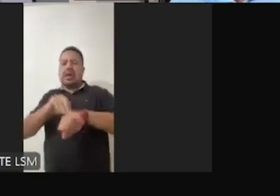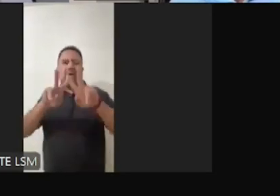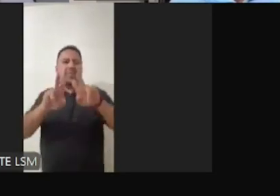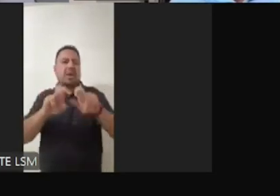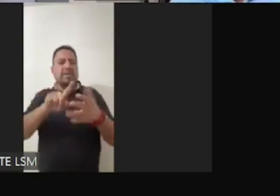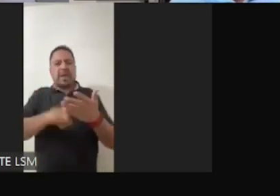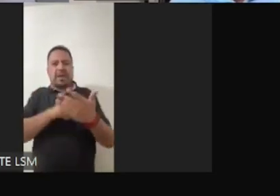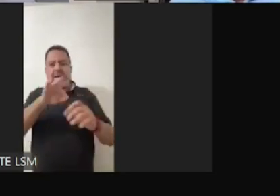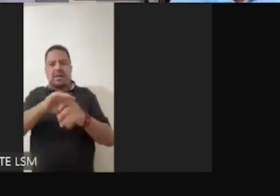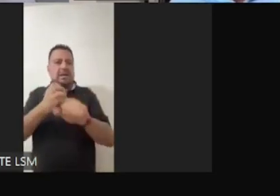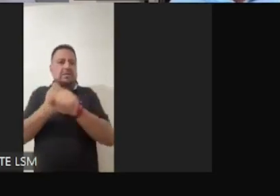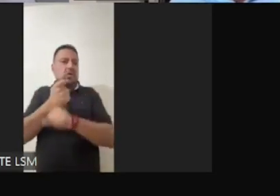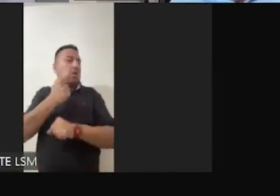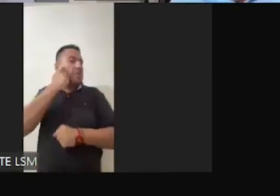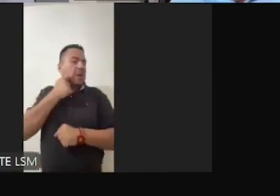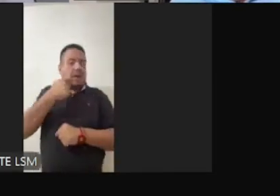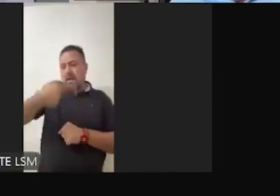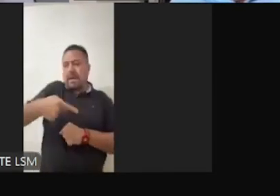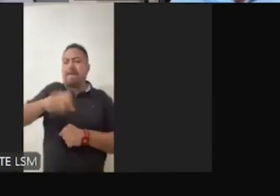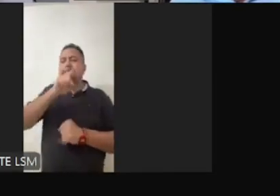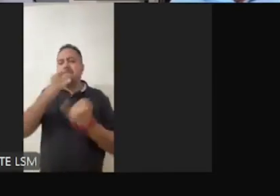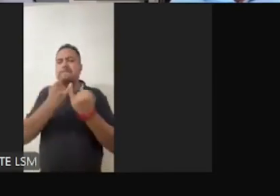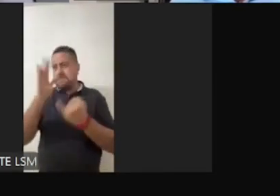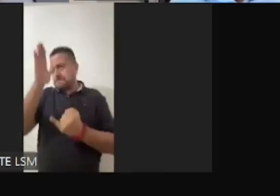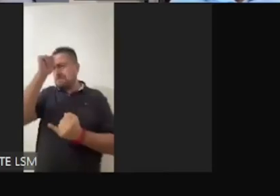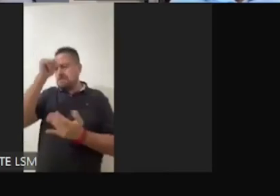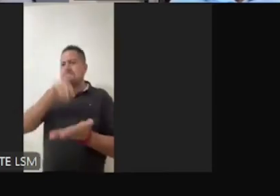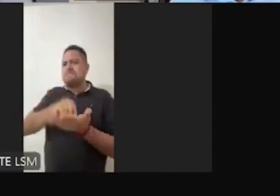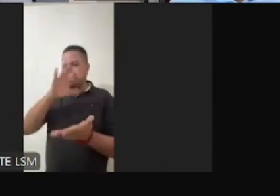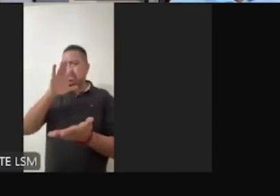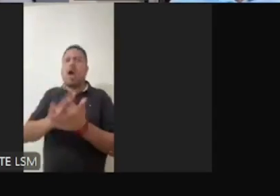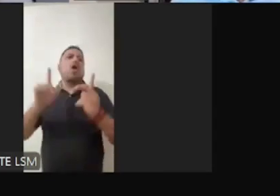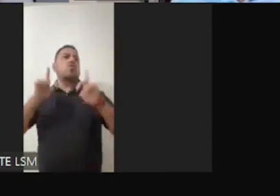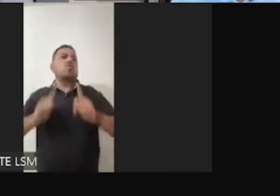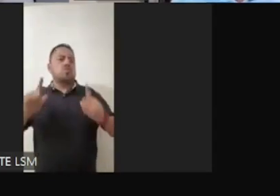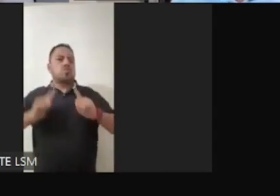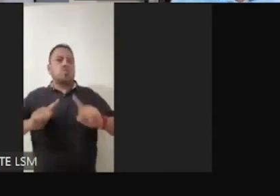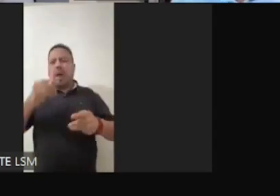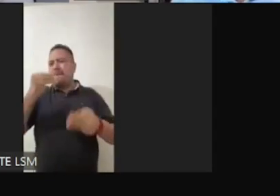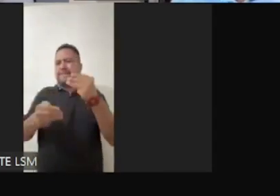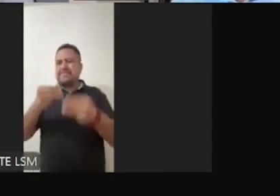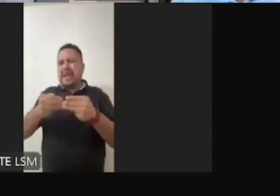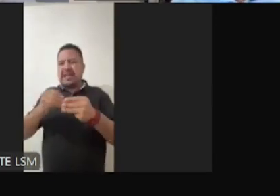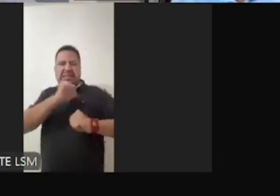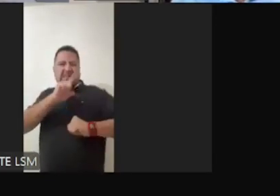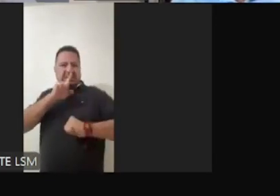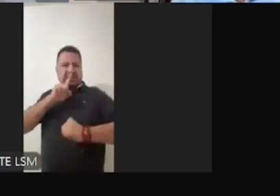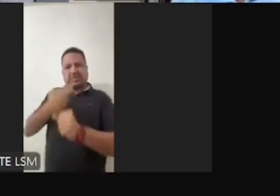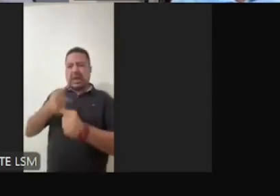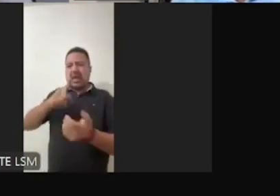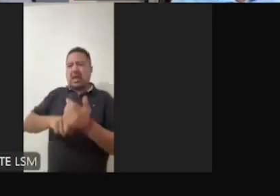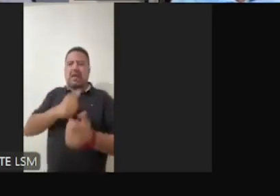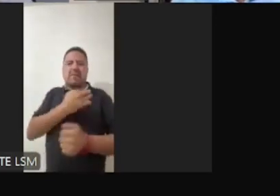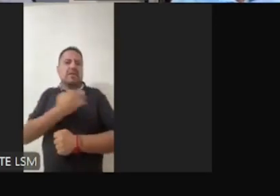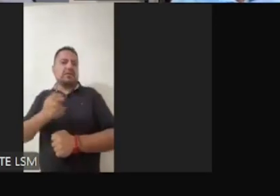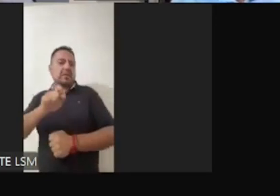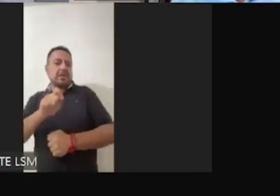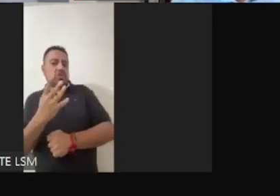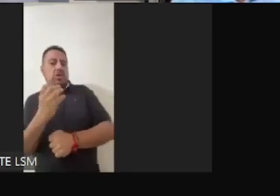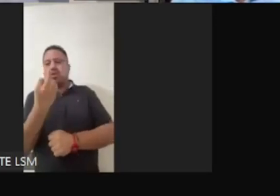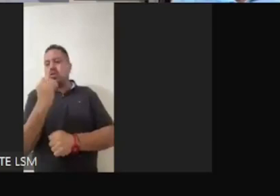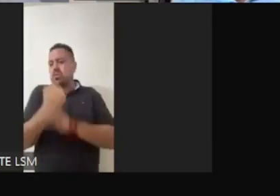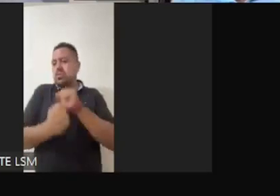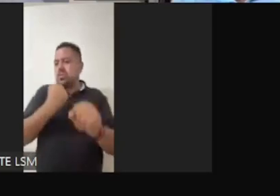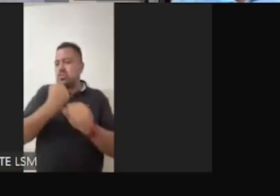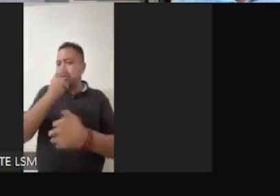electoral del Estado mismo que ratificaron ante la presencia judicial de la magistratura ponente con fecha 24 de octubre del